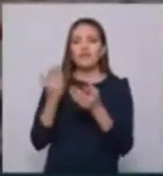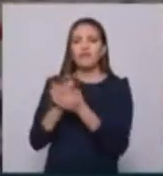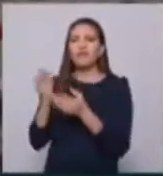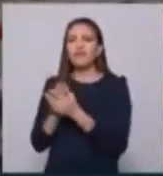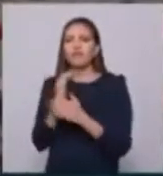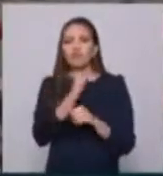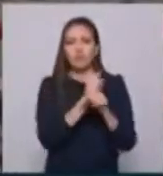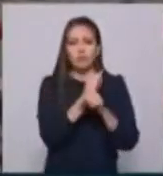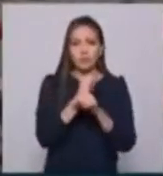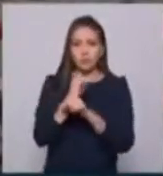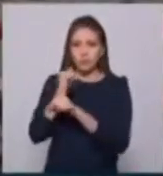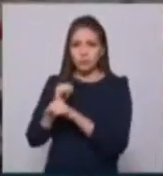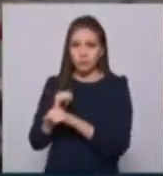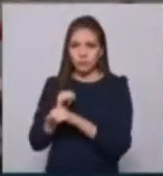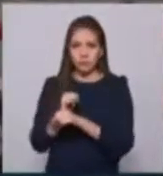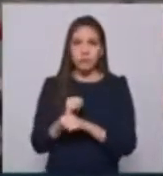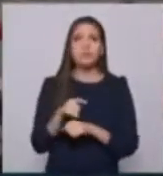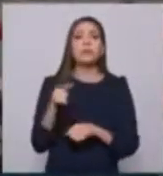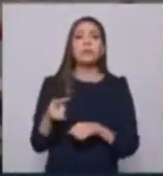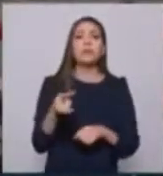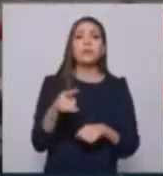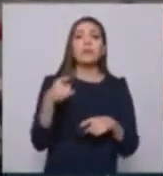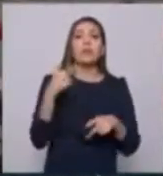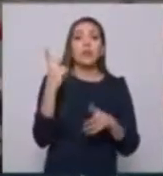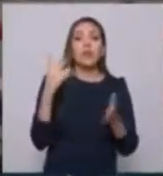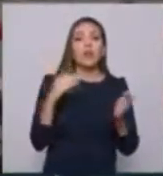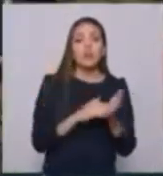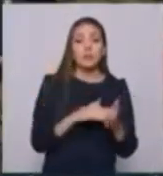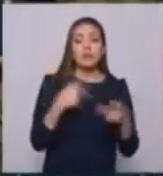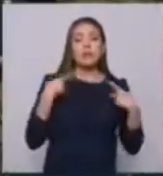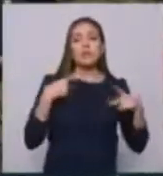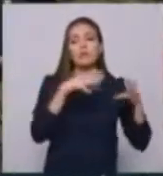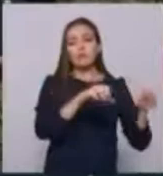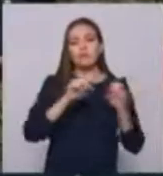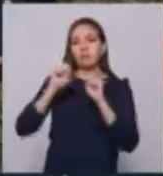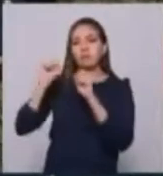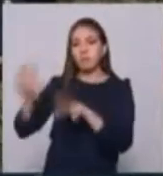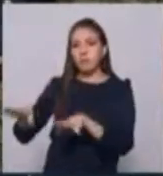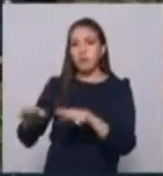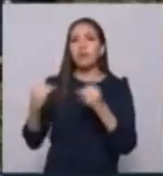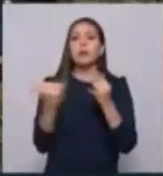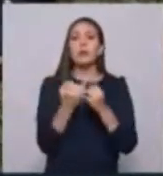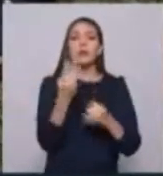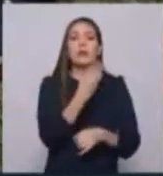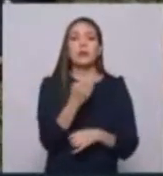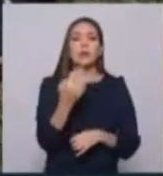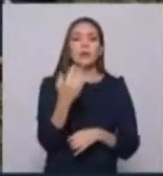Se imputó a casi 2.000 sujetos y han sido vinculados a proceso por trata de personas